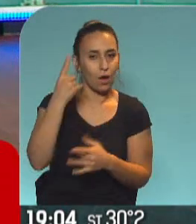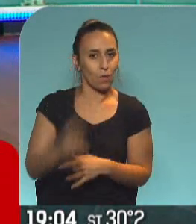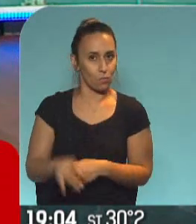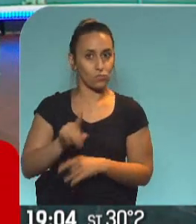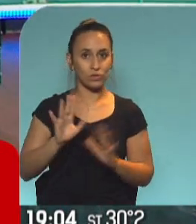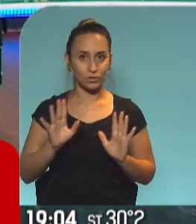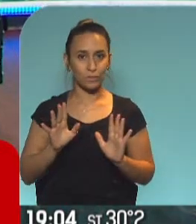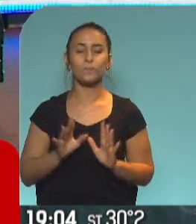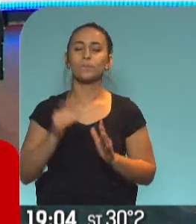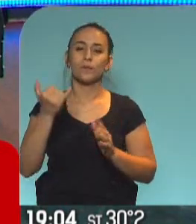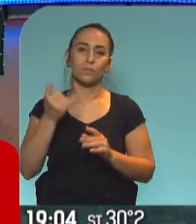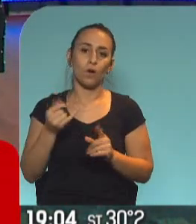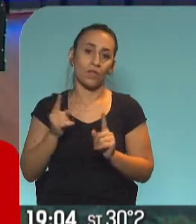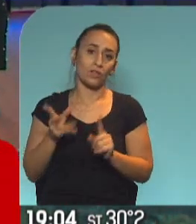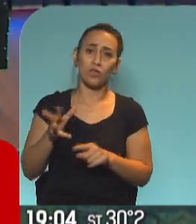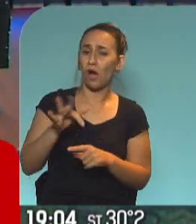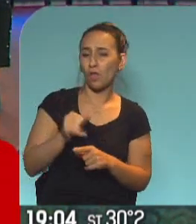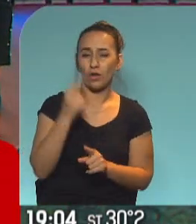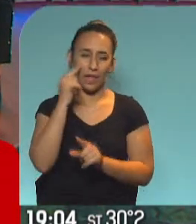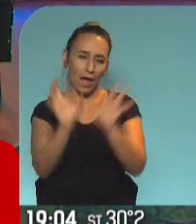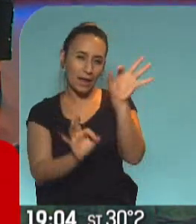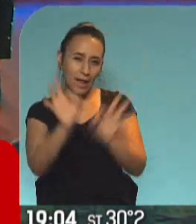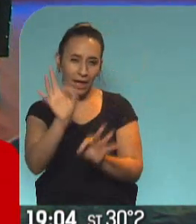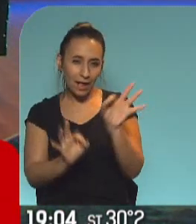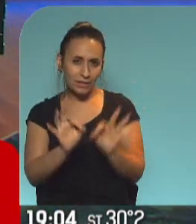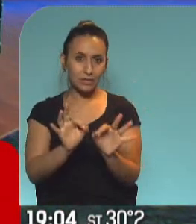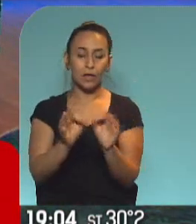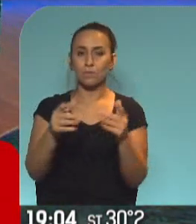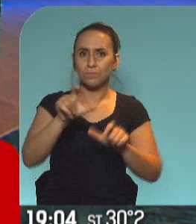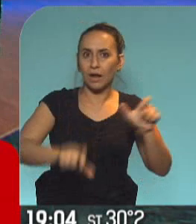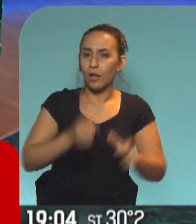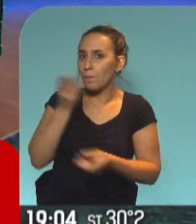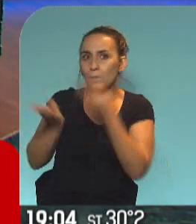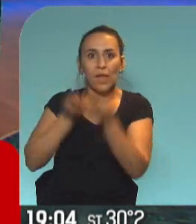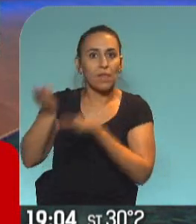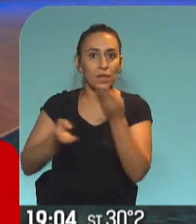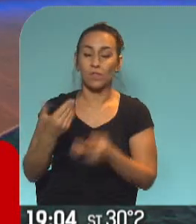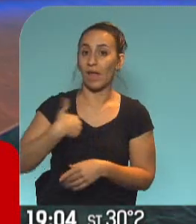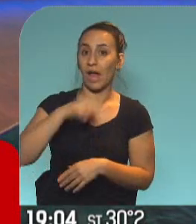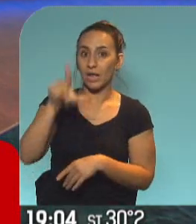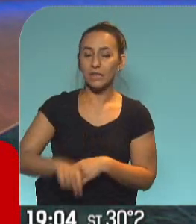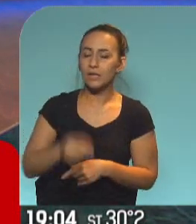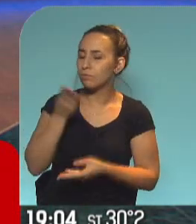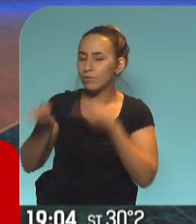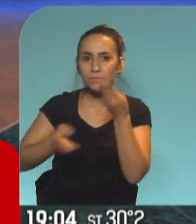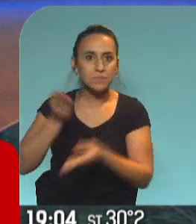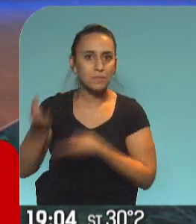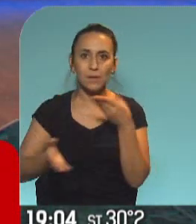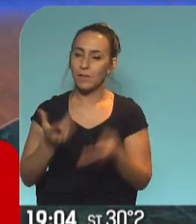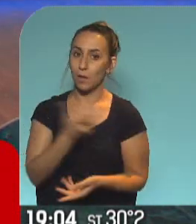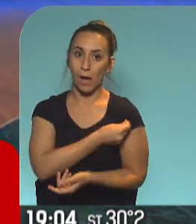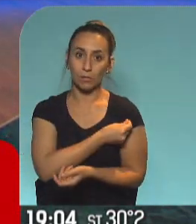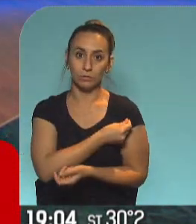vamos repasando día a día, con esta sobredemanda que hay de la vacuna en la República Argentina. Como ven ustedes allí, están los números de